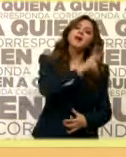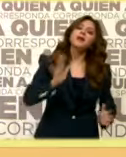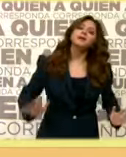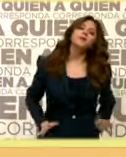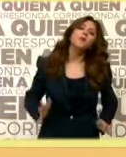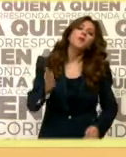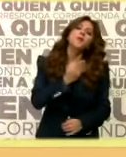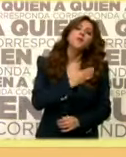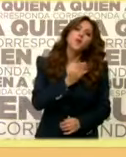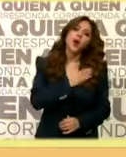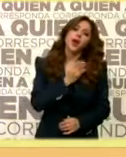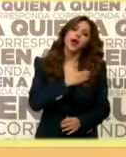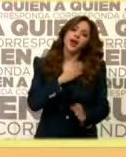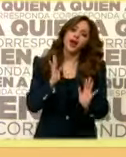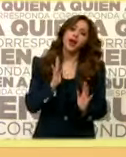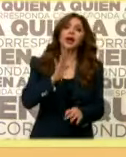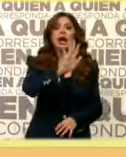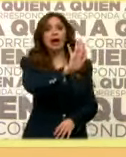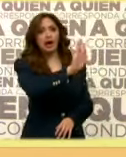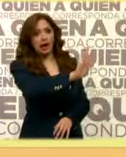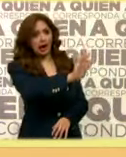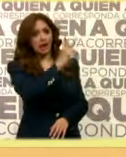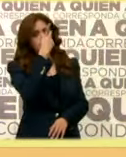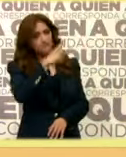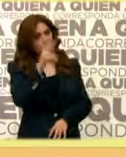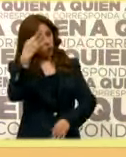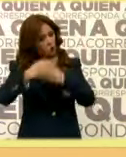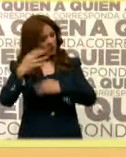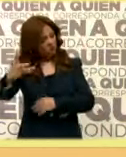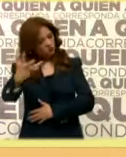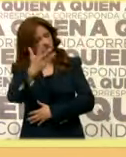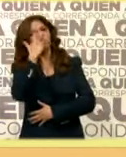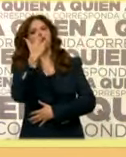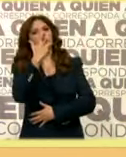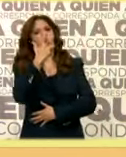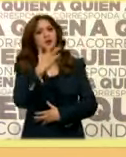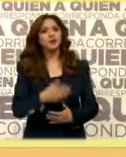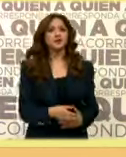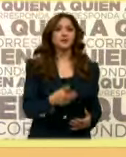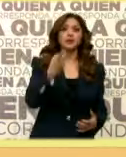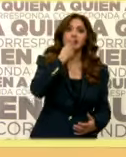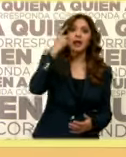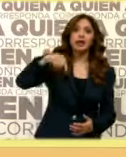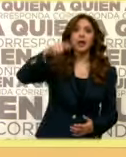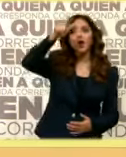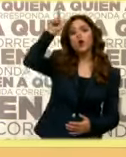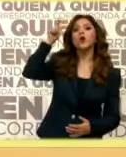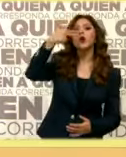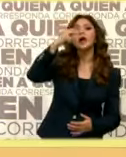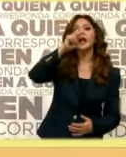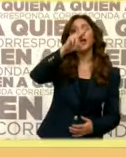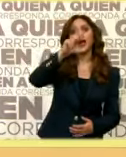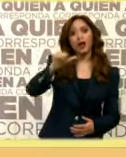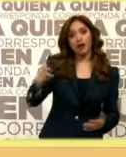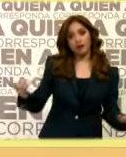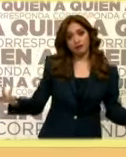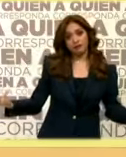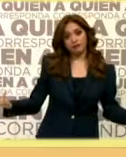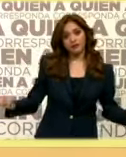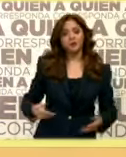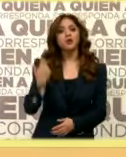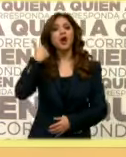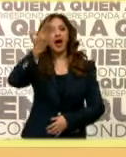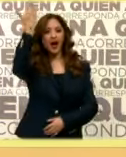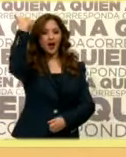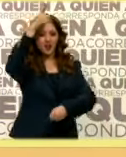como juez es un gandalla. Es un encanto. Le dicen el loco Herrera, imagínese nomás. Aquí lo tuve en el programa y me llama mucho la atención